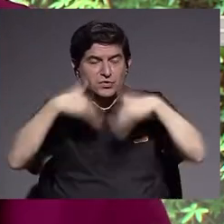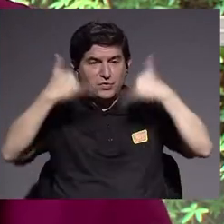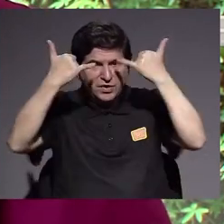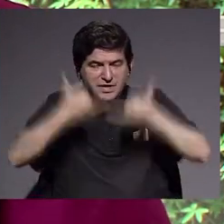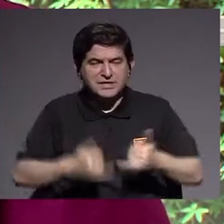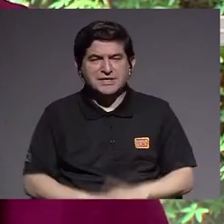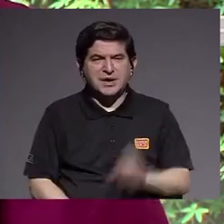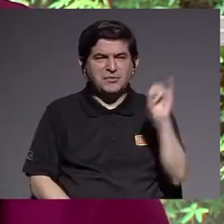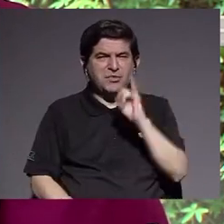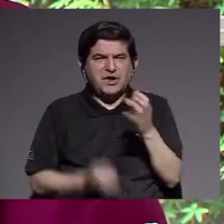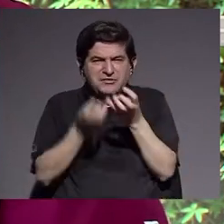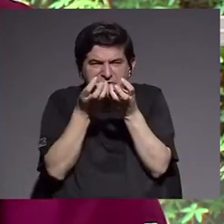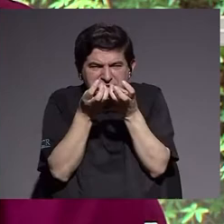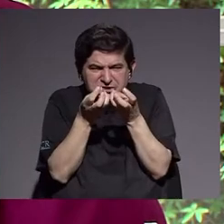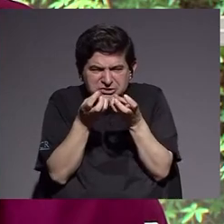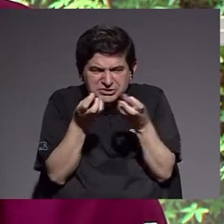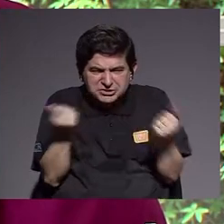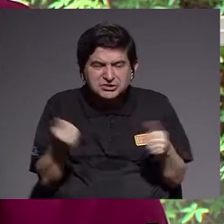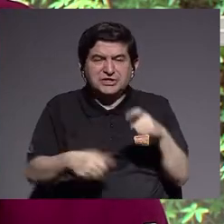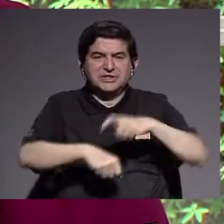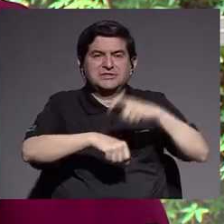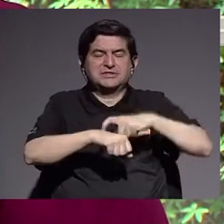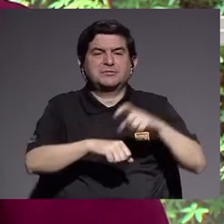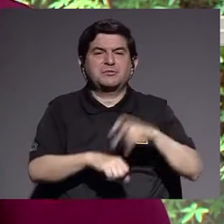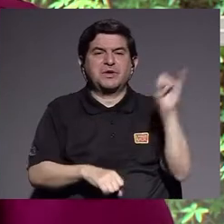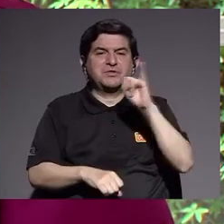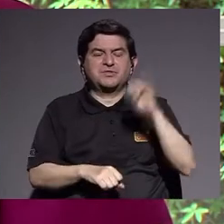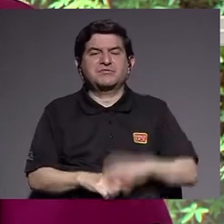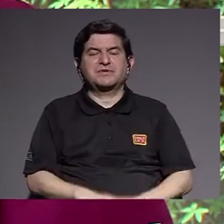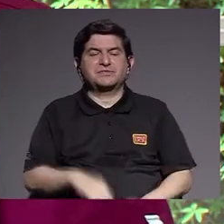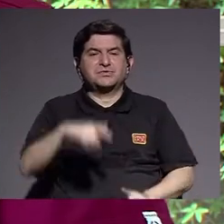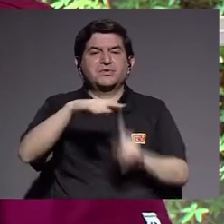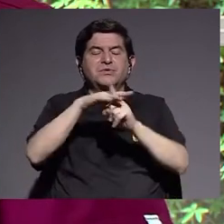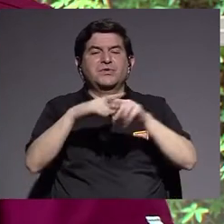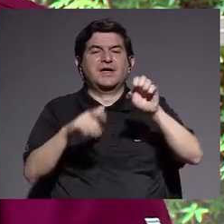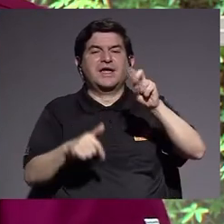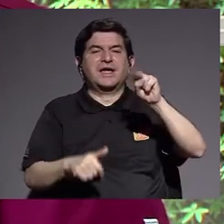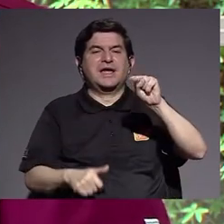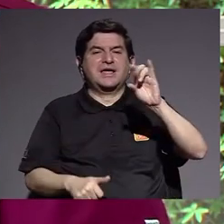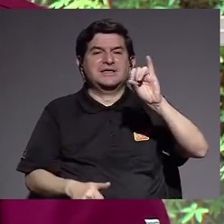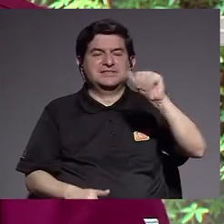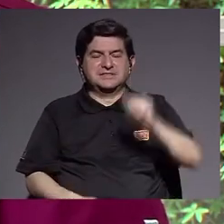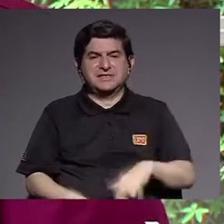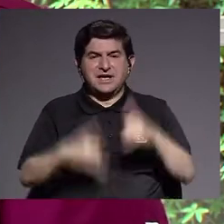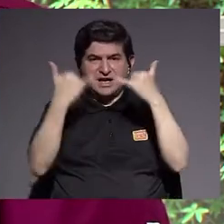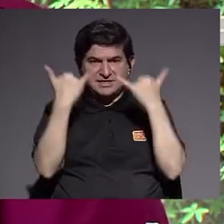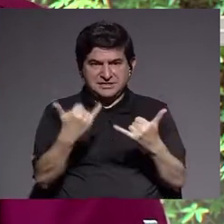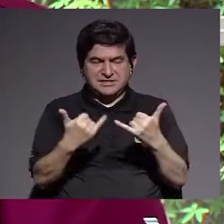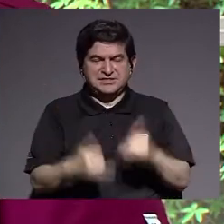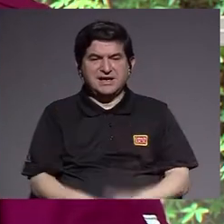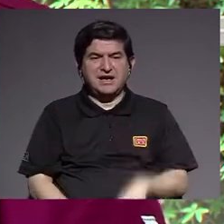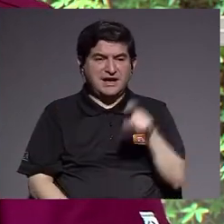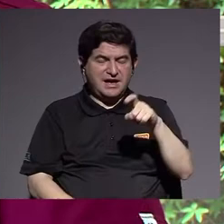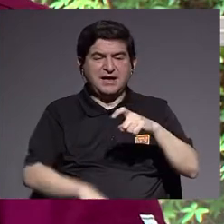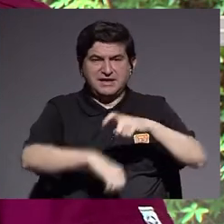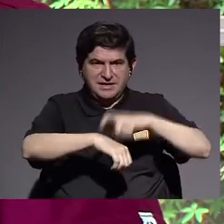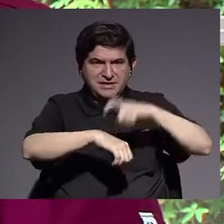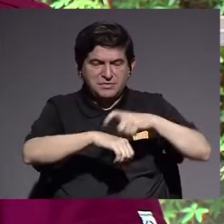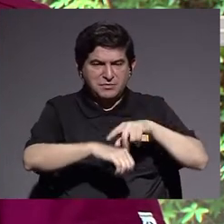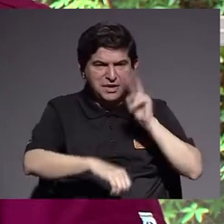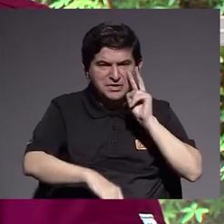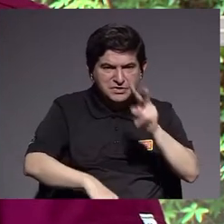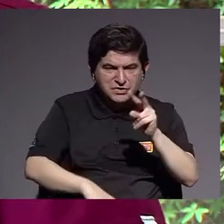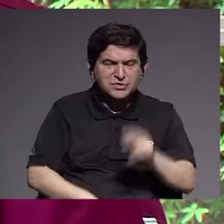ya no existe ese hueso porque la infección lo ha carcomido y es tan grande gonzález potencia entonces cuando paciente vienen con infección que ya no sale potencia